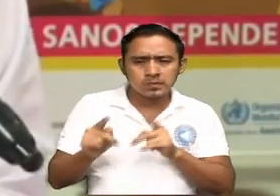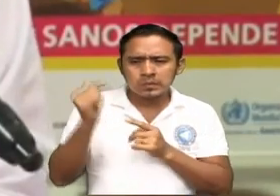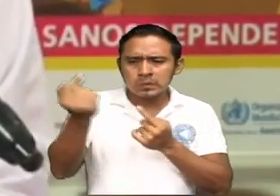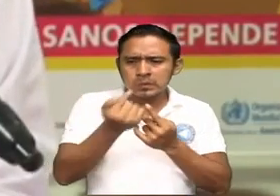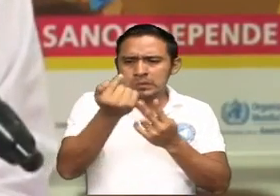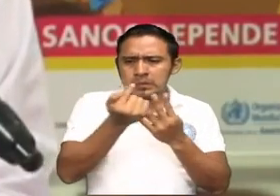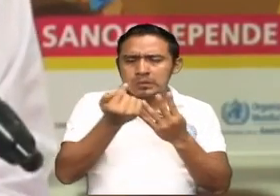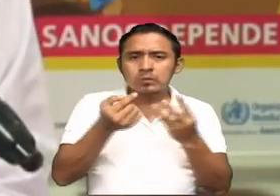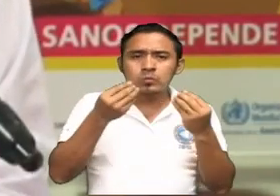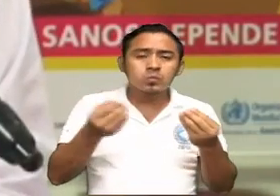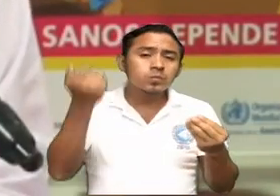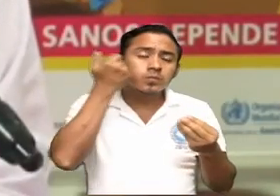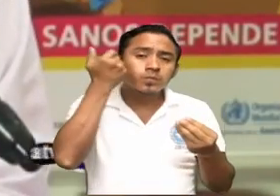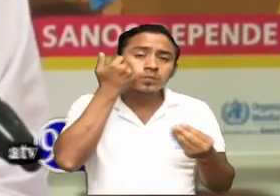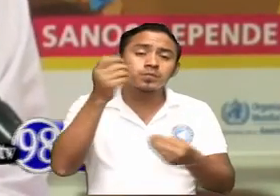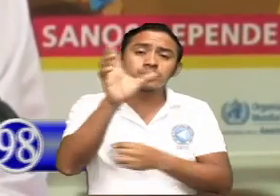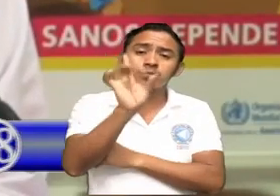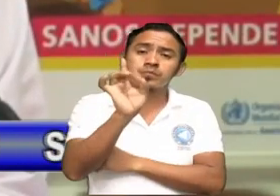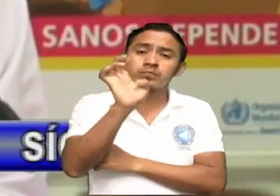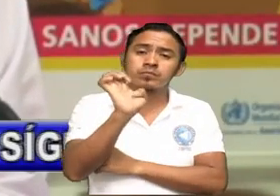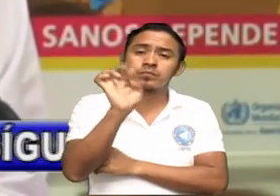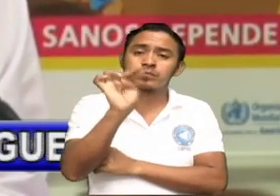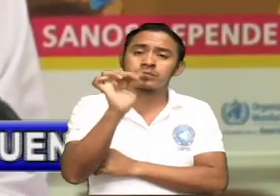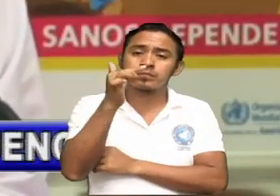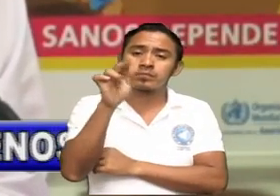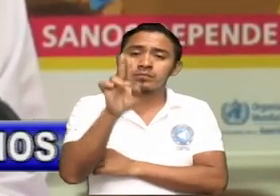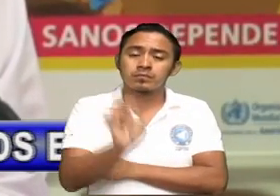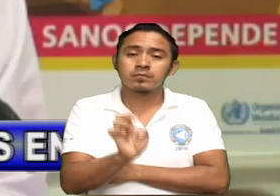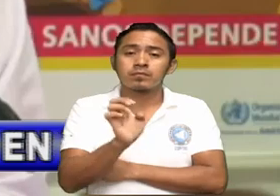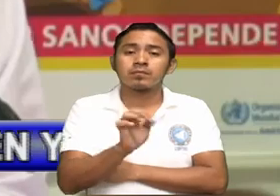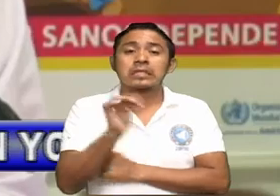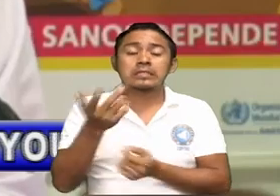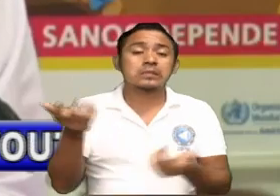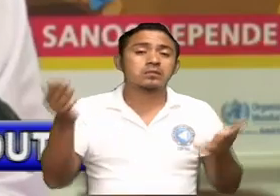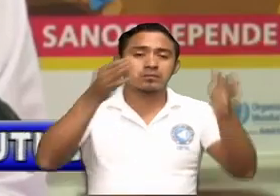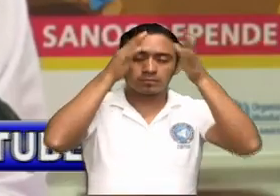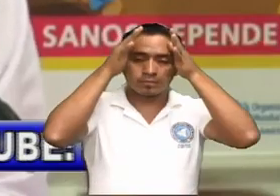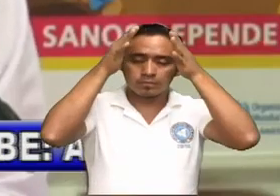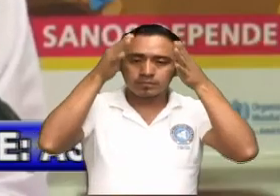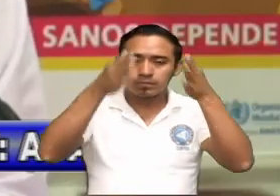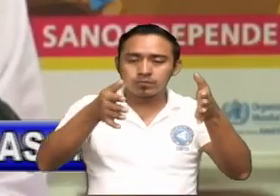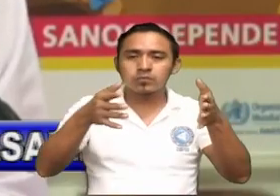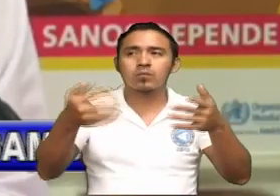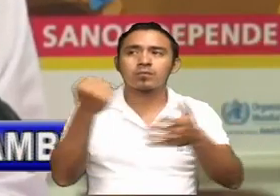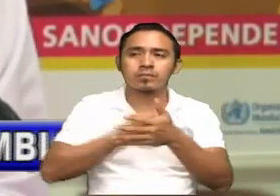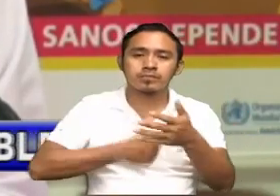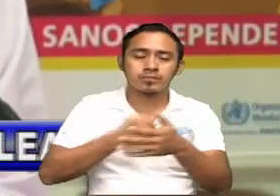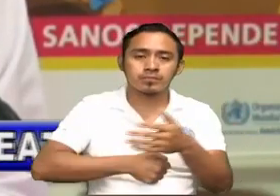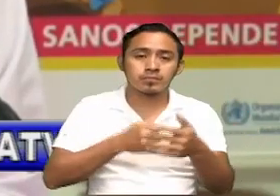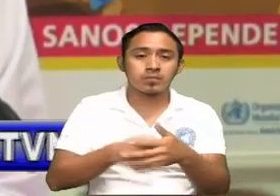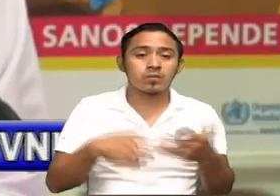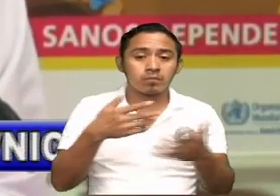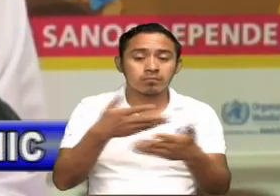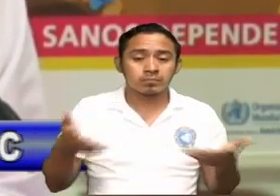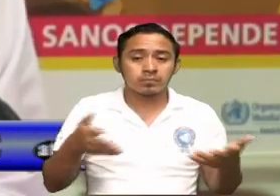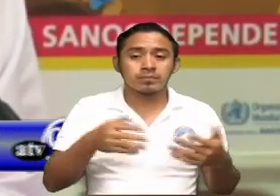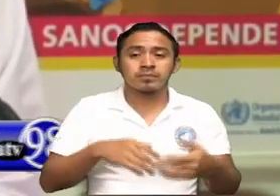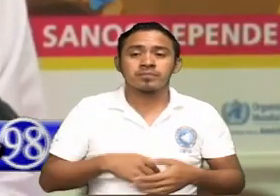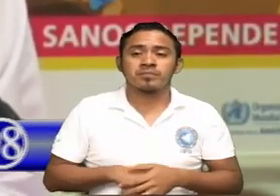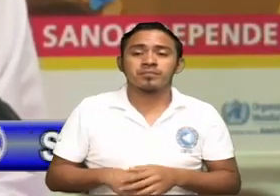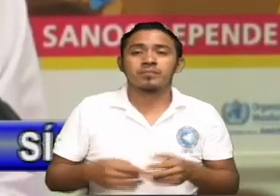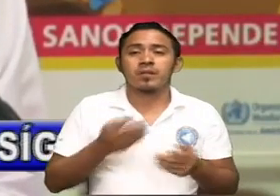dengue y por lo cual para intensificar las acciones de lucha antiepidémica y